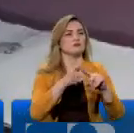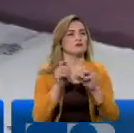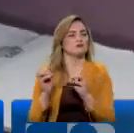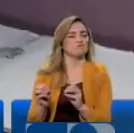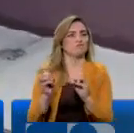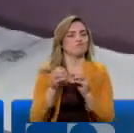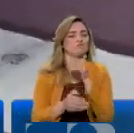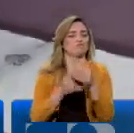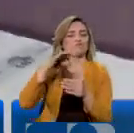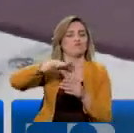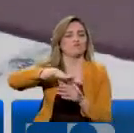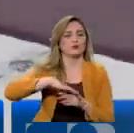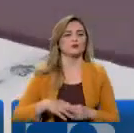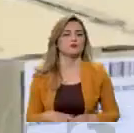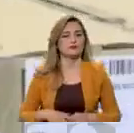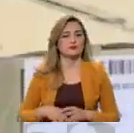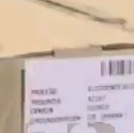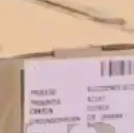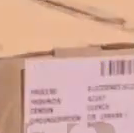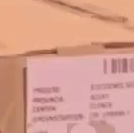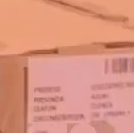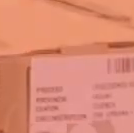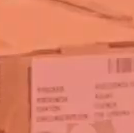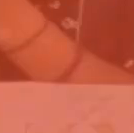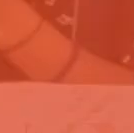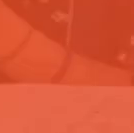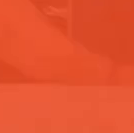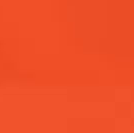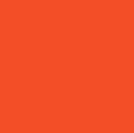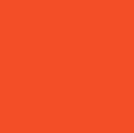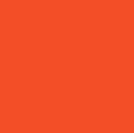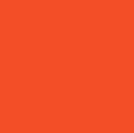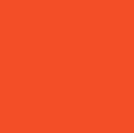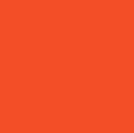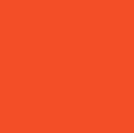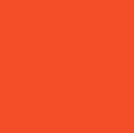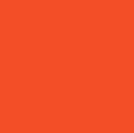para organizar el proceso electoral. En Quito, María Gracia Costa, 24 horas.